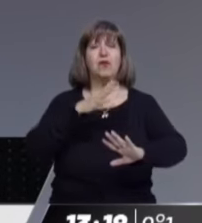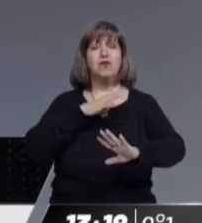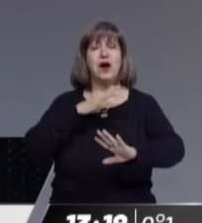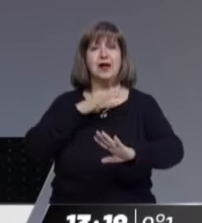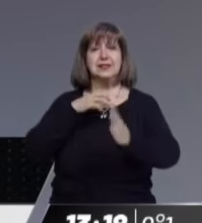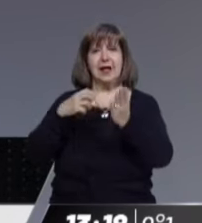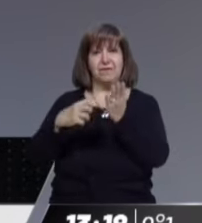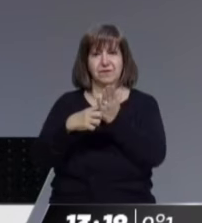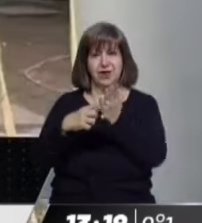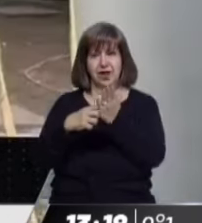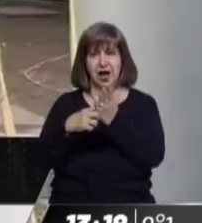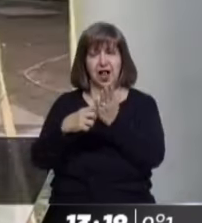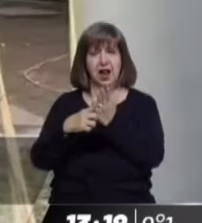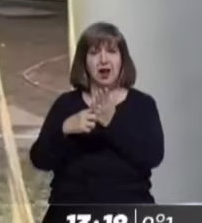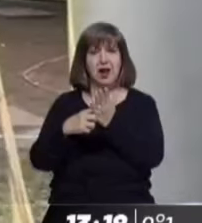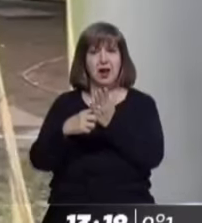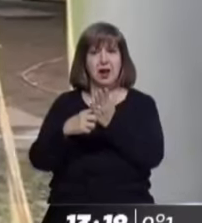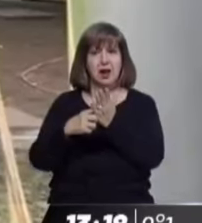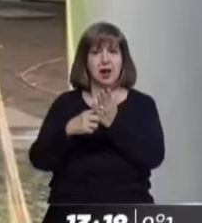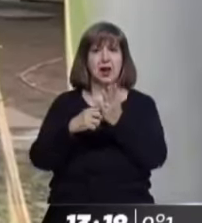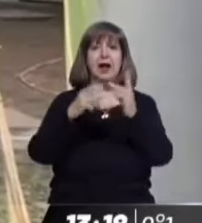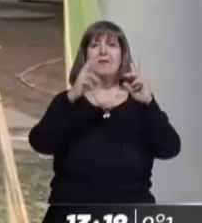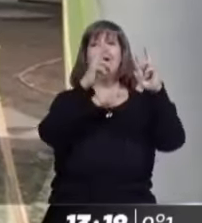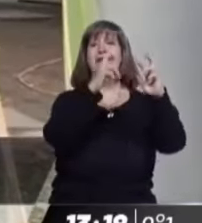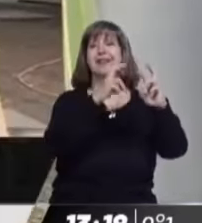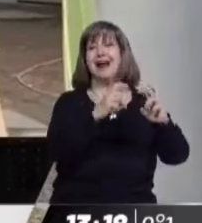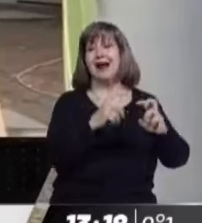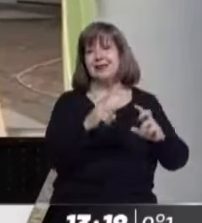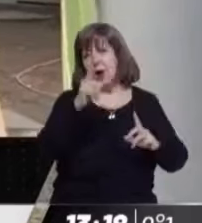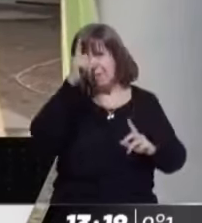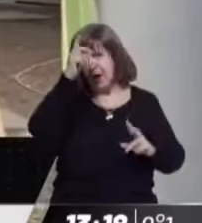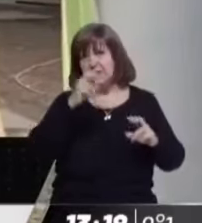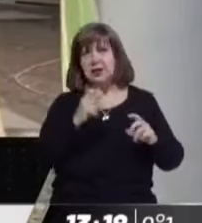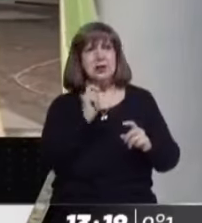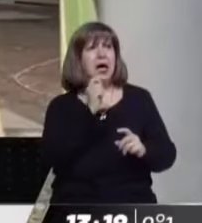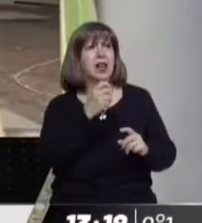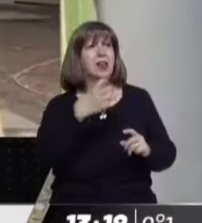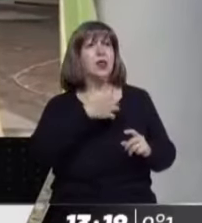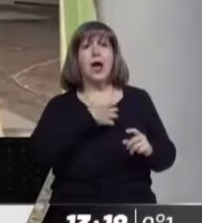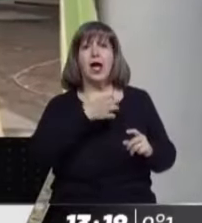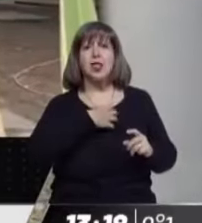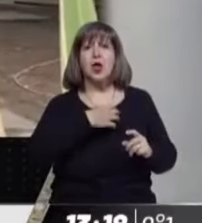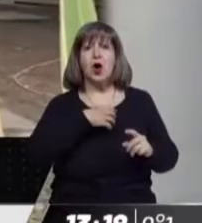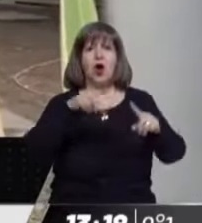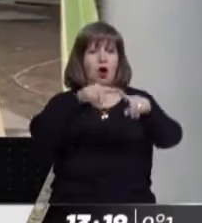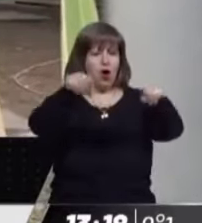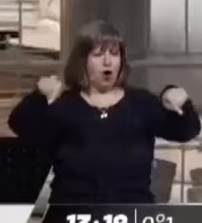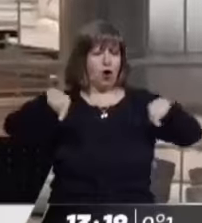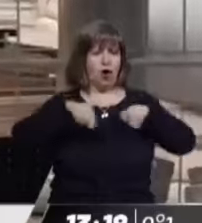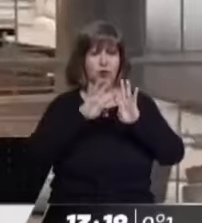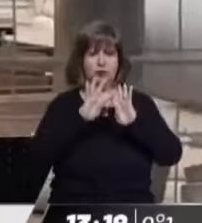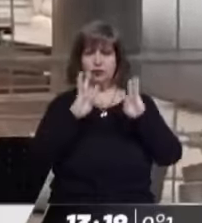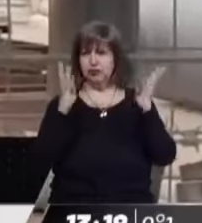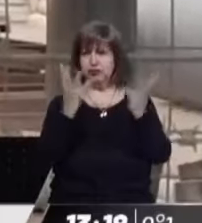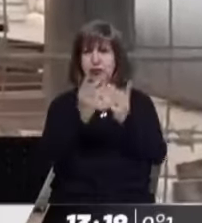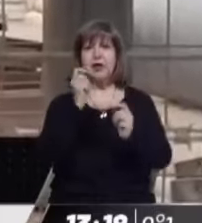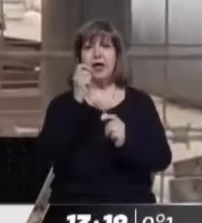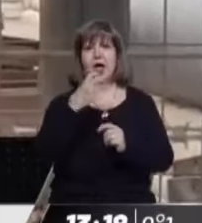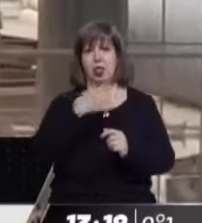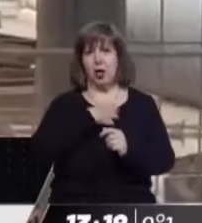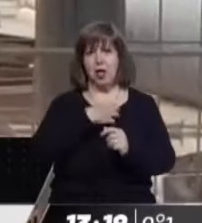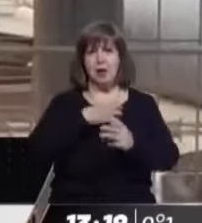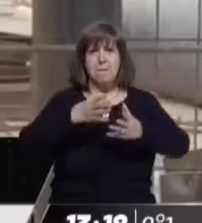a la fiscalía Pero lo que sí sabemos es que están investigando al propietario de este lugar un lugar muy extenso